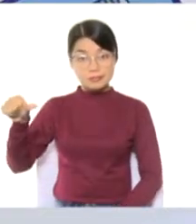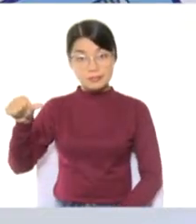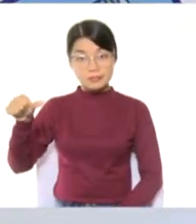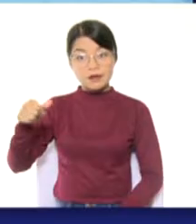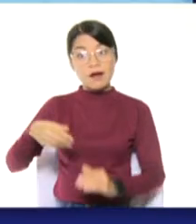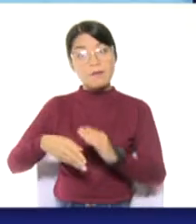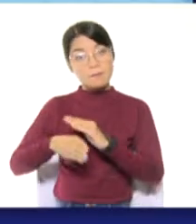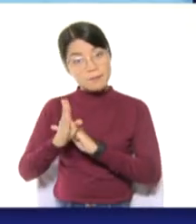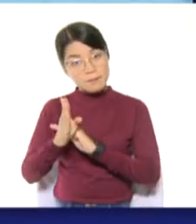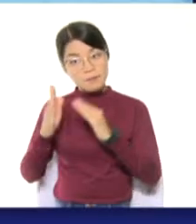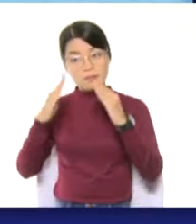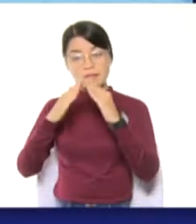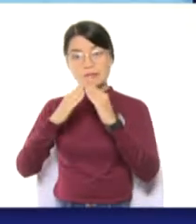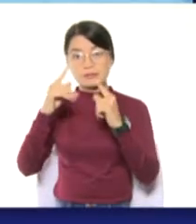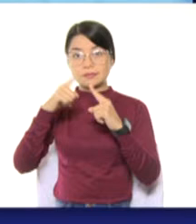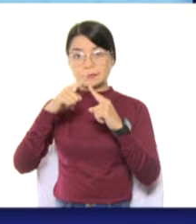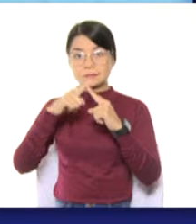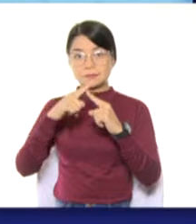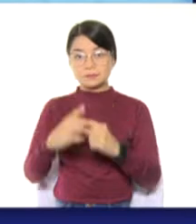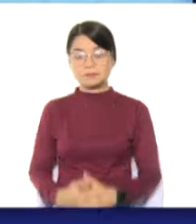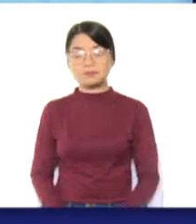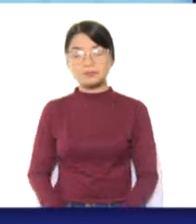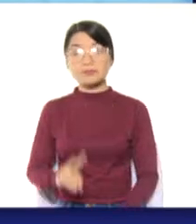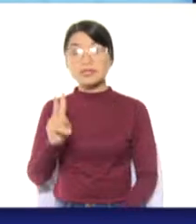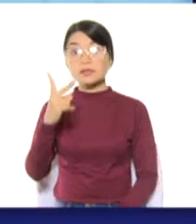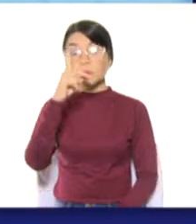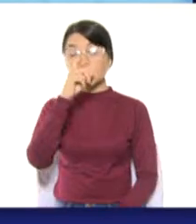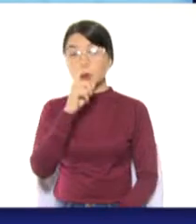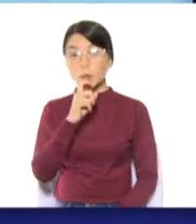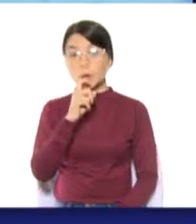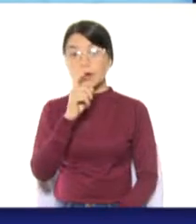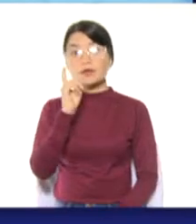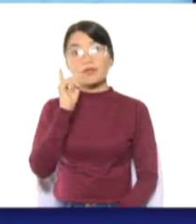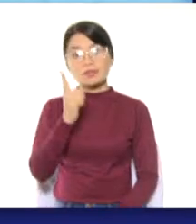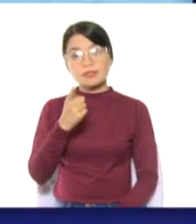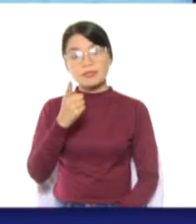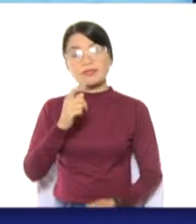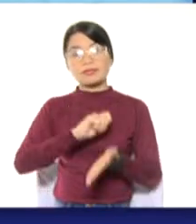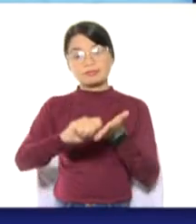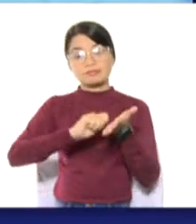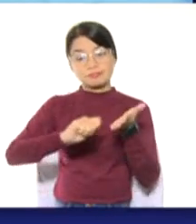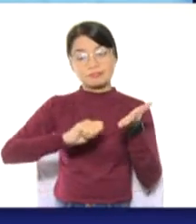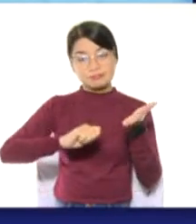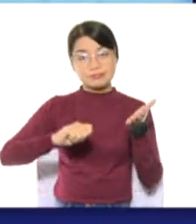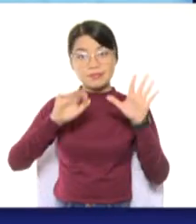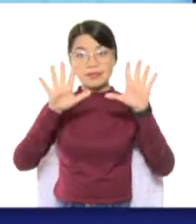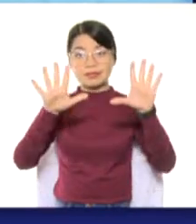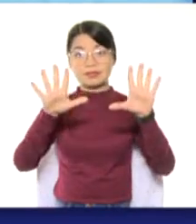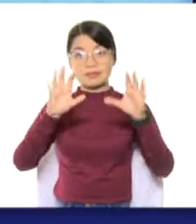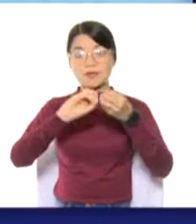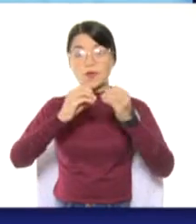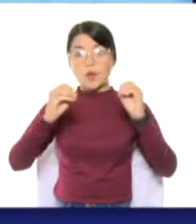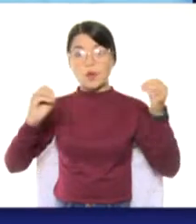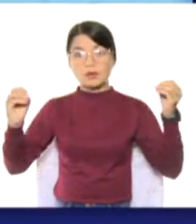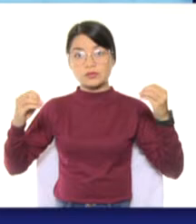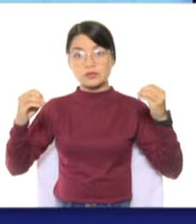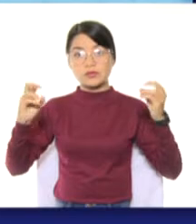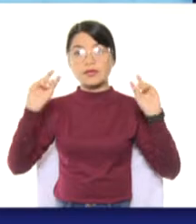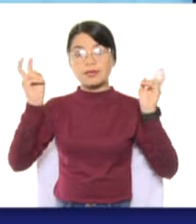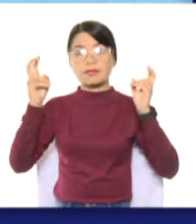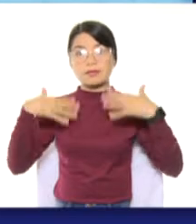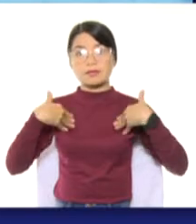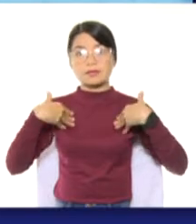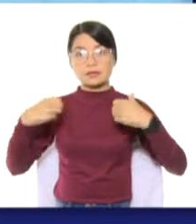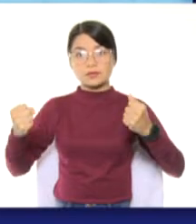actividades. Y en este caso vas a escribir 10 oraciones sobre la salud e identifica el sujeto, el verbo y el predicado,